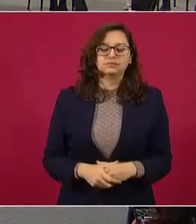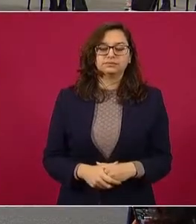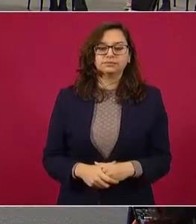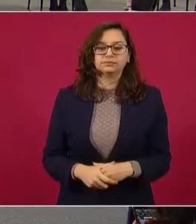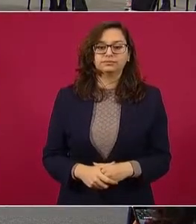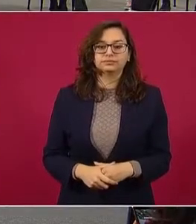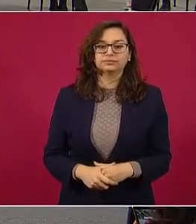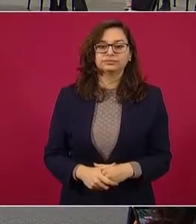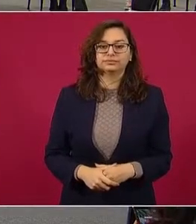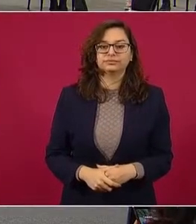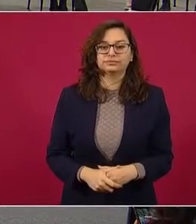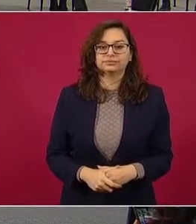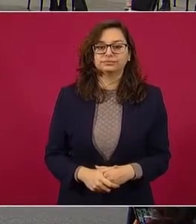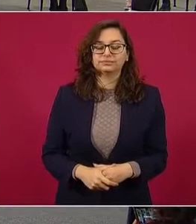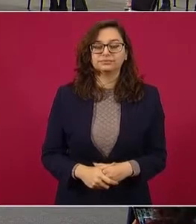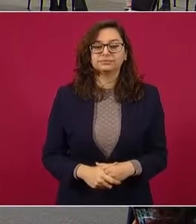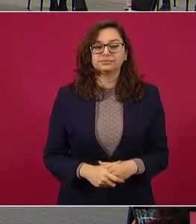libro.